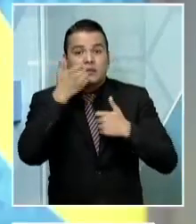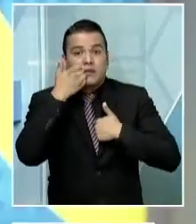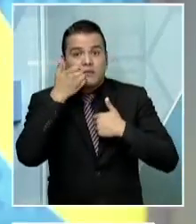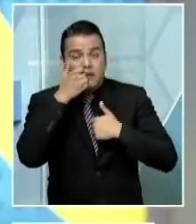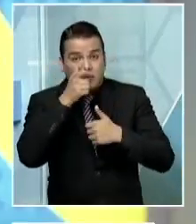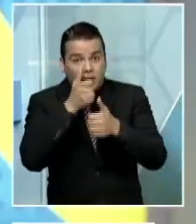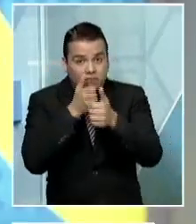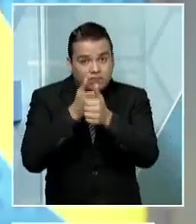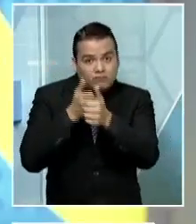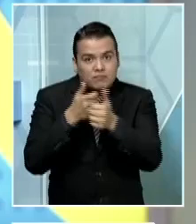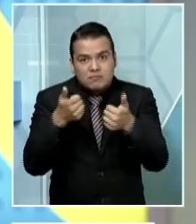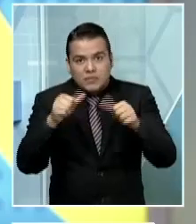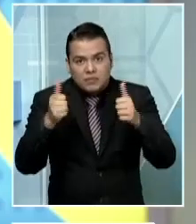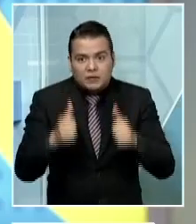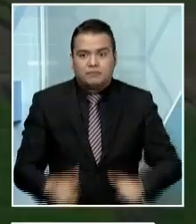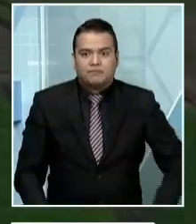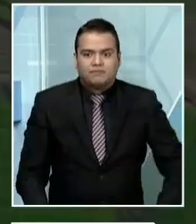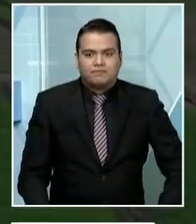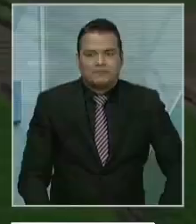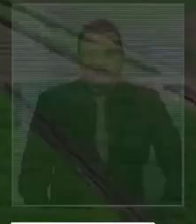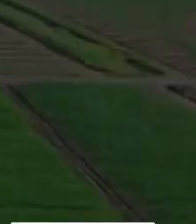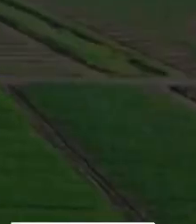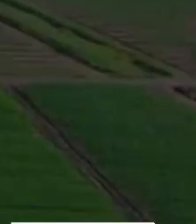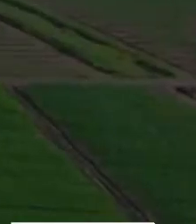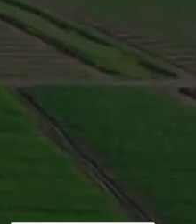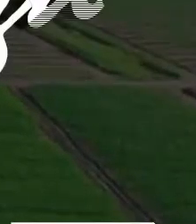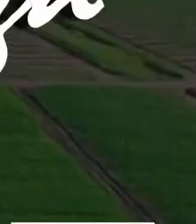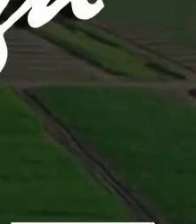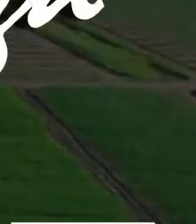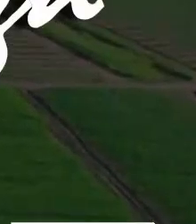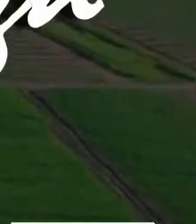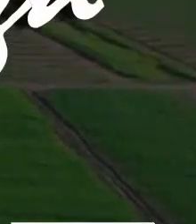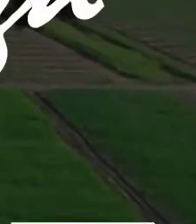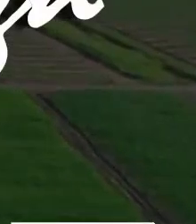Con Pujanza, Mi Valle Avanza.